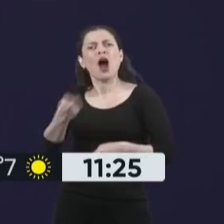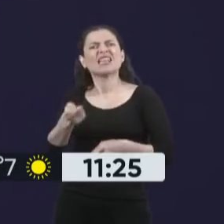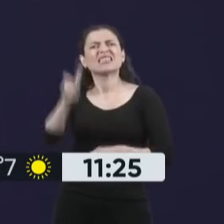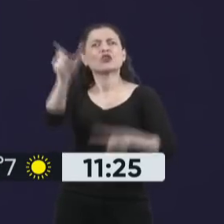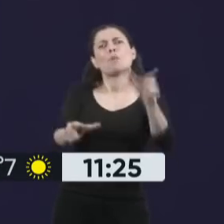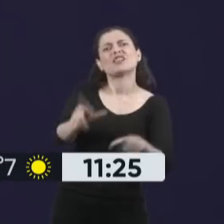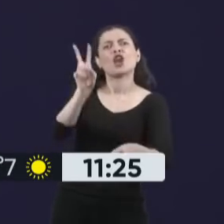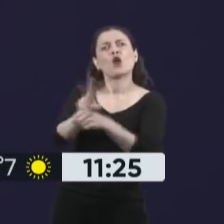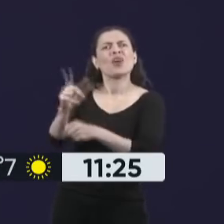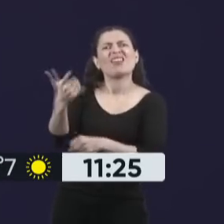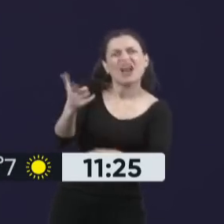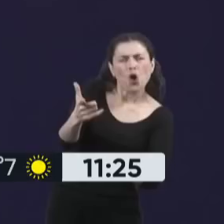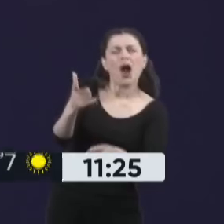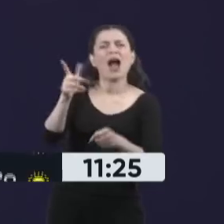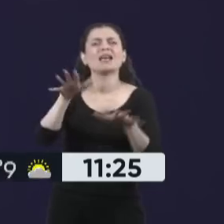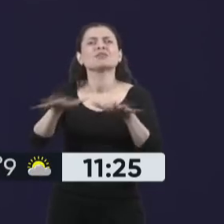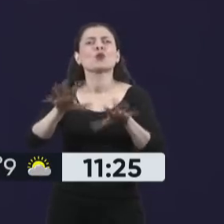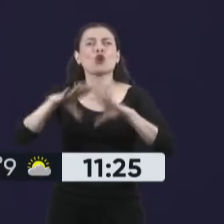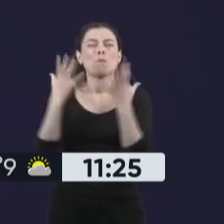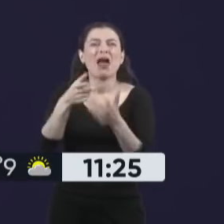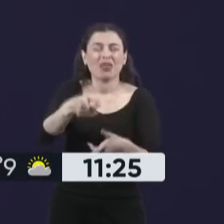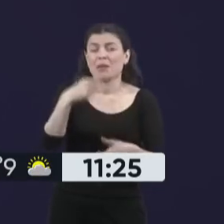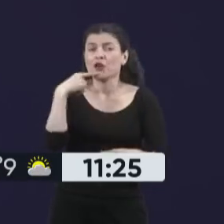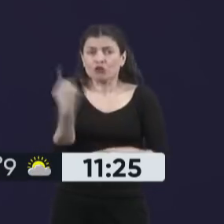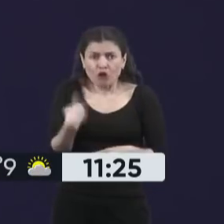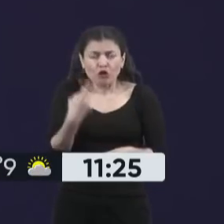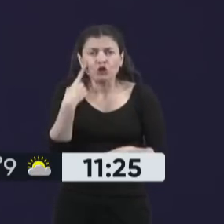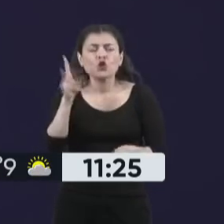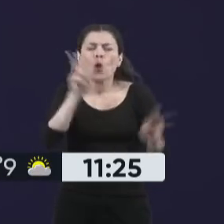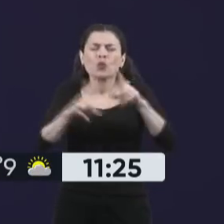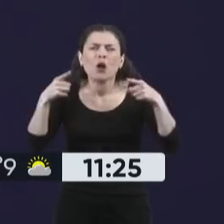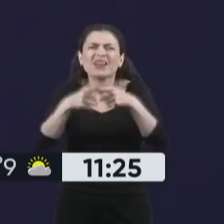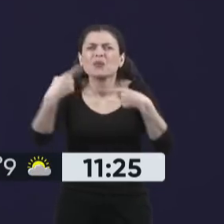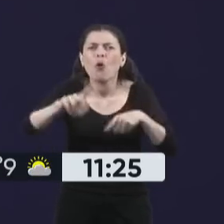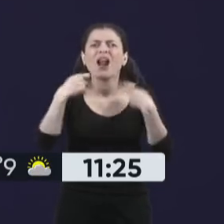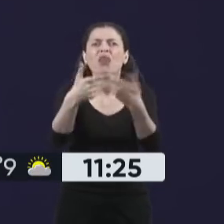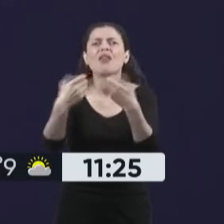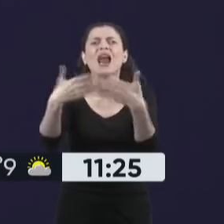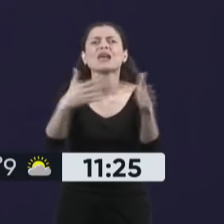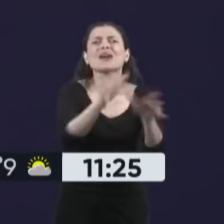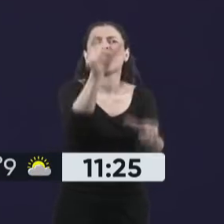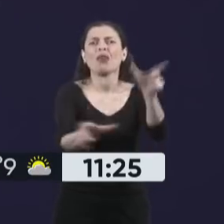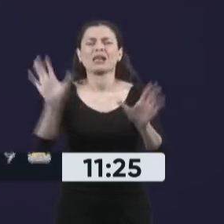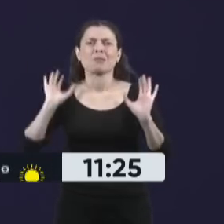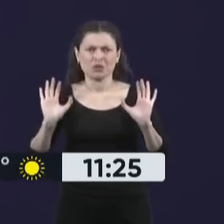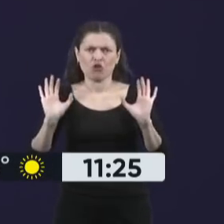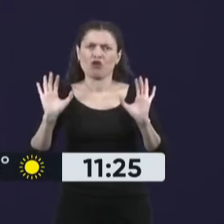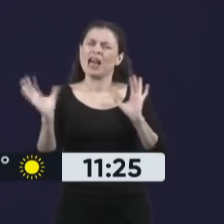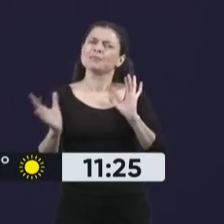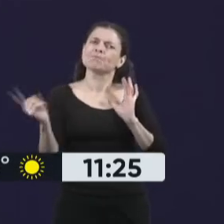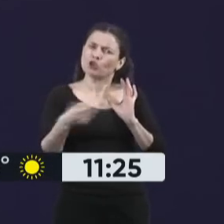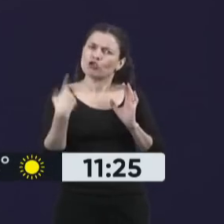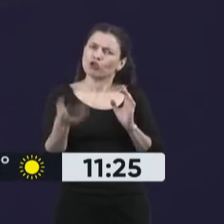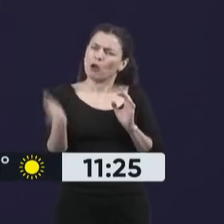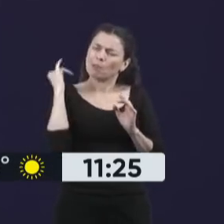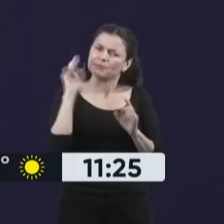contra de la Argentina, cuando lo único que pretendíamos era mayor libertad, porque estábamos observando o empezando a observar qué